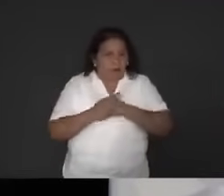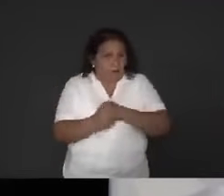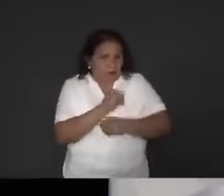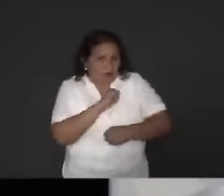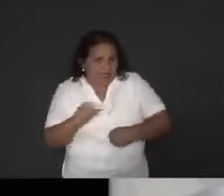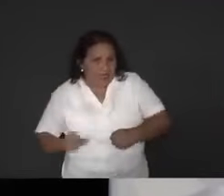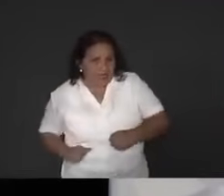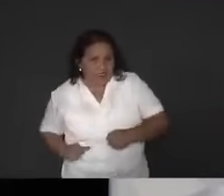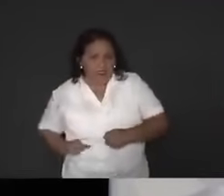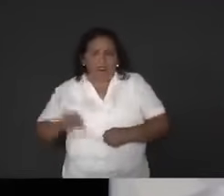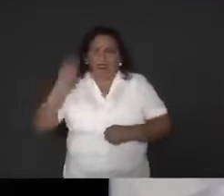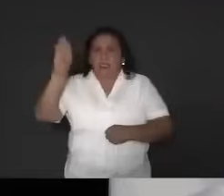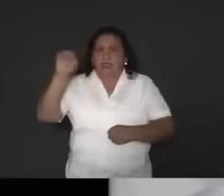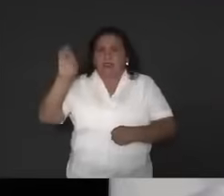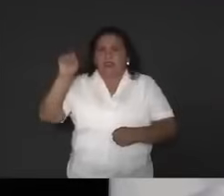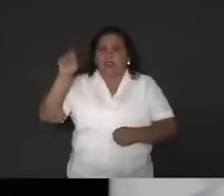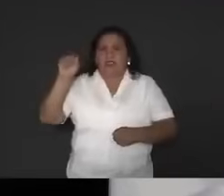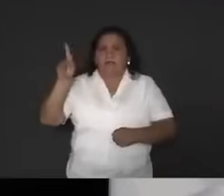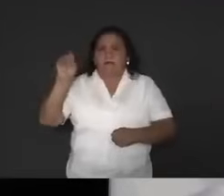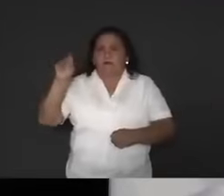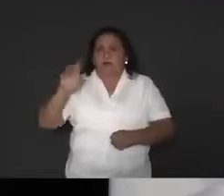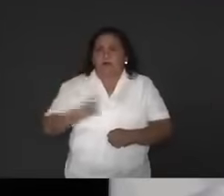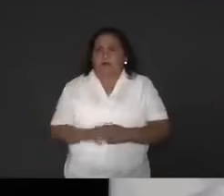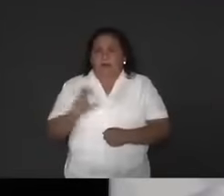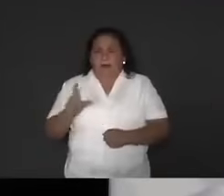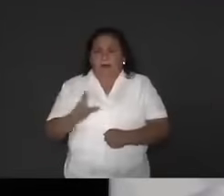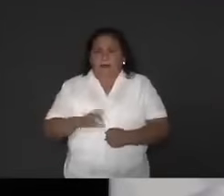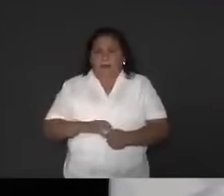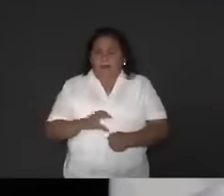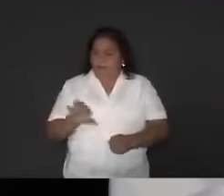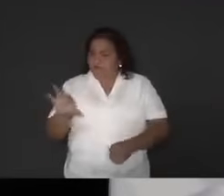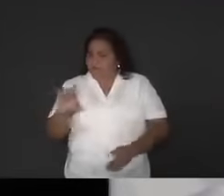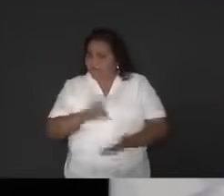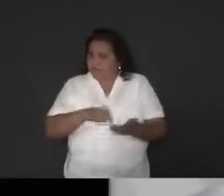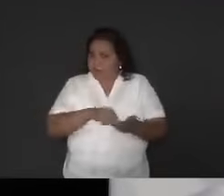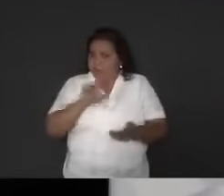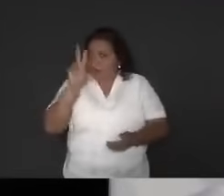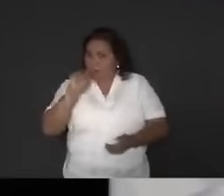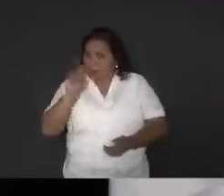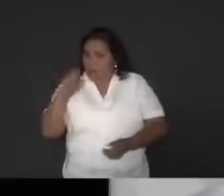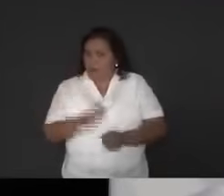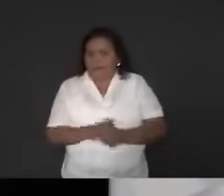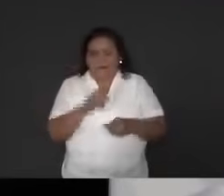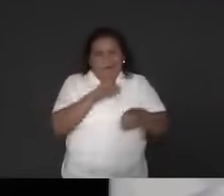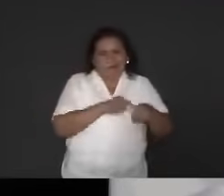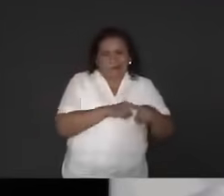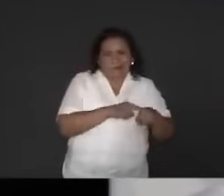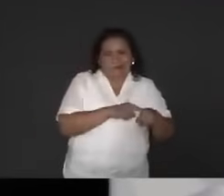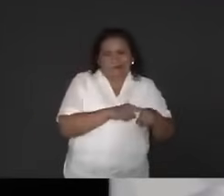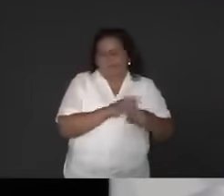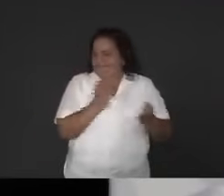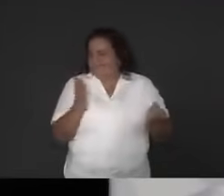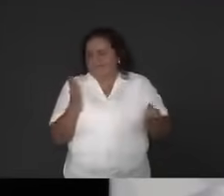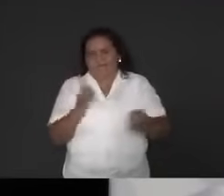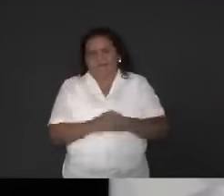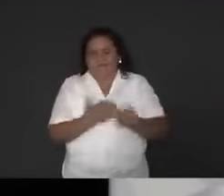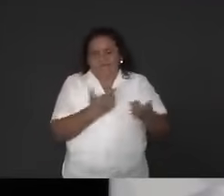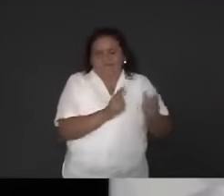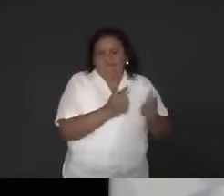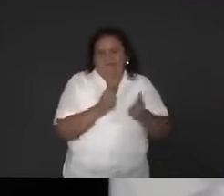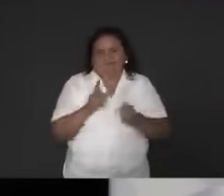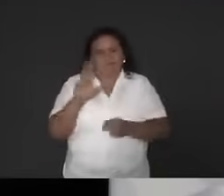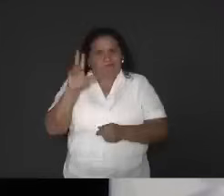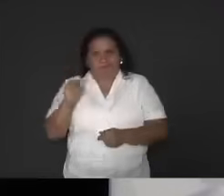de Mérida, Cecilia Patrón Laviada. Esta elección, amigas y amigos, no se trata de colores, ni siquiera de partidos, ni